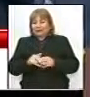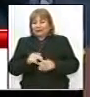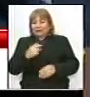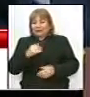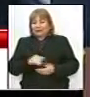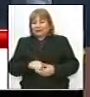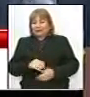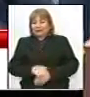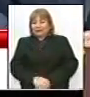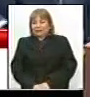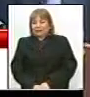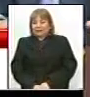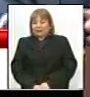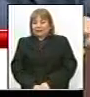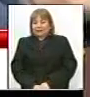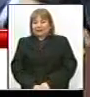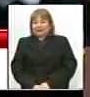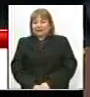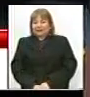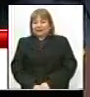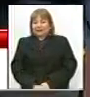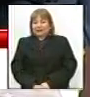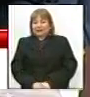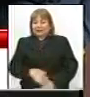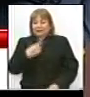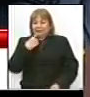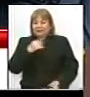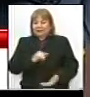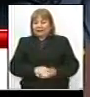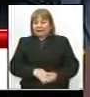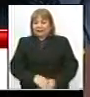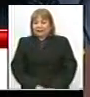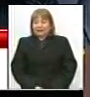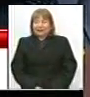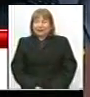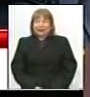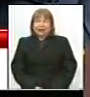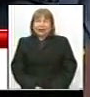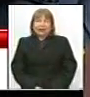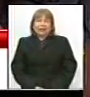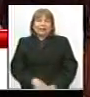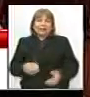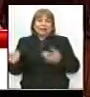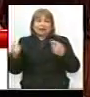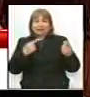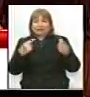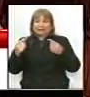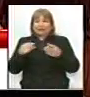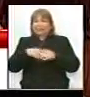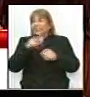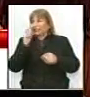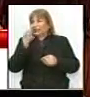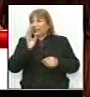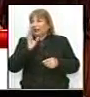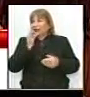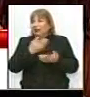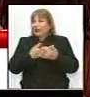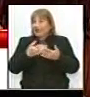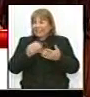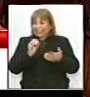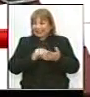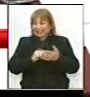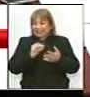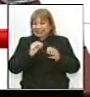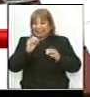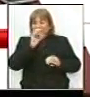va el señor de la vez que rendiré y el señor ahorita me deje su manera porque está el señor alan garcía alias